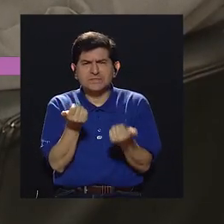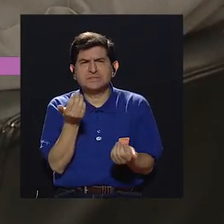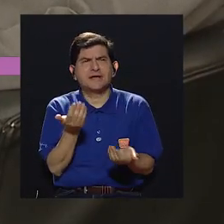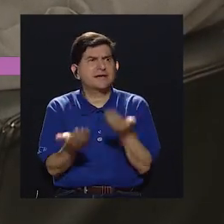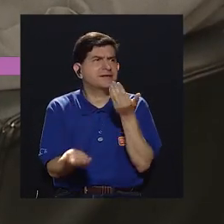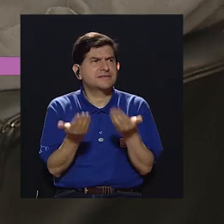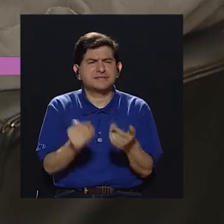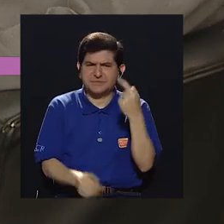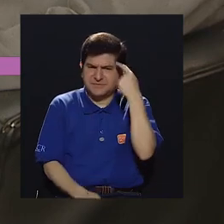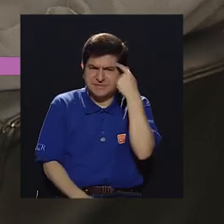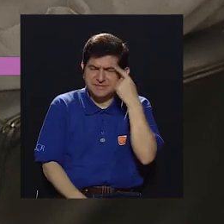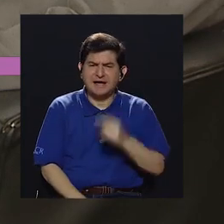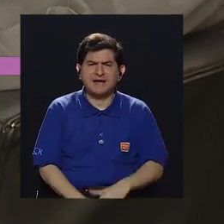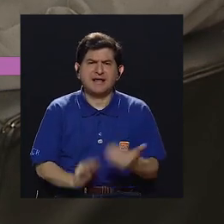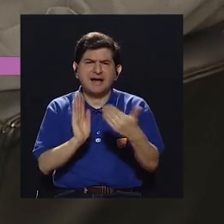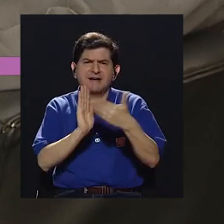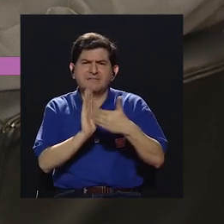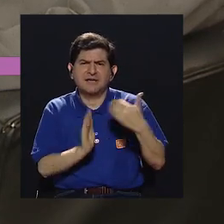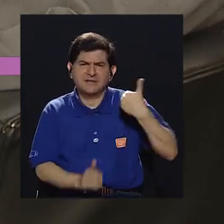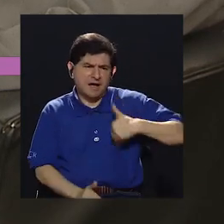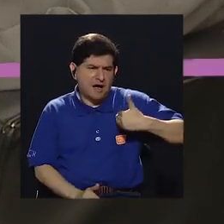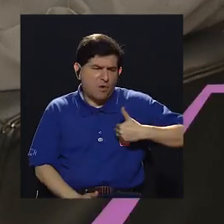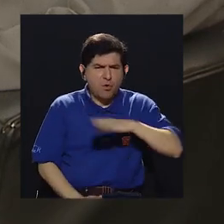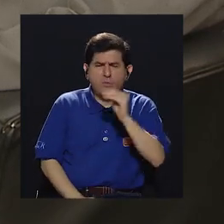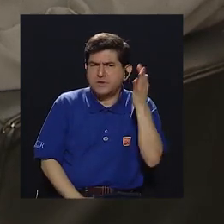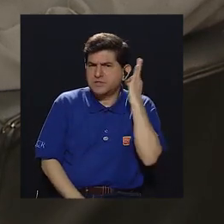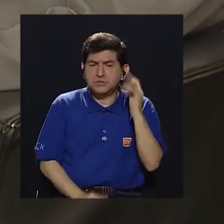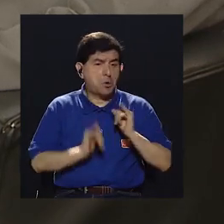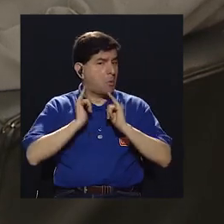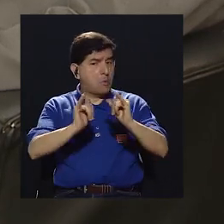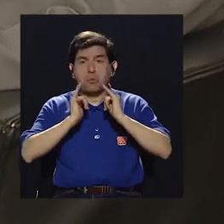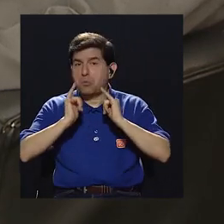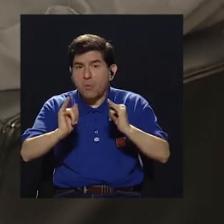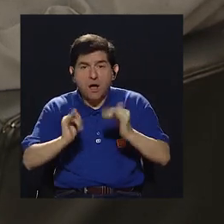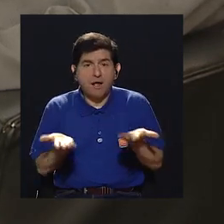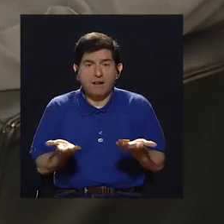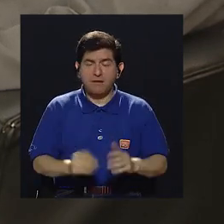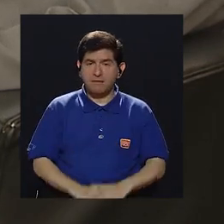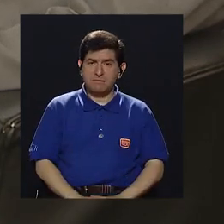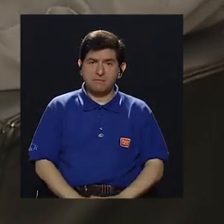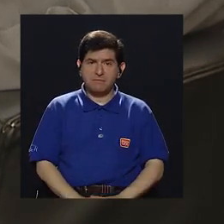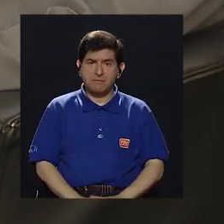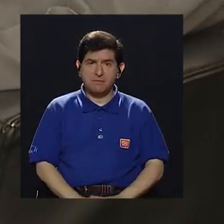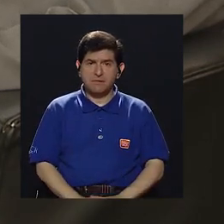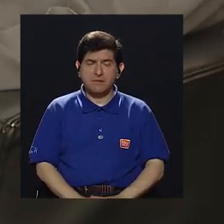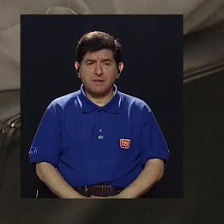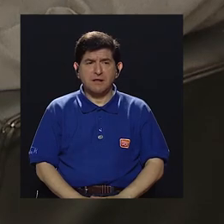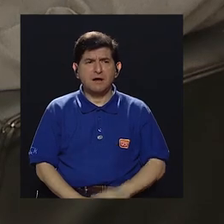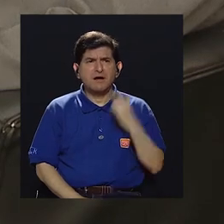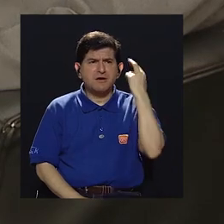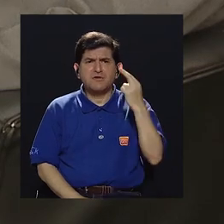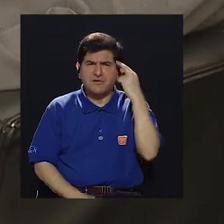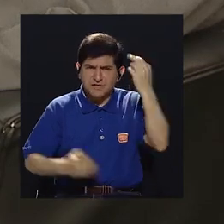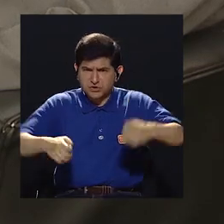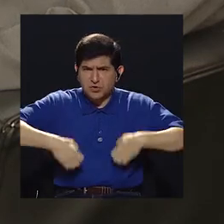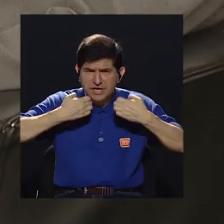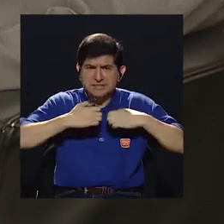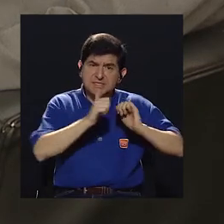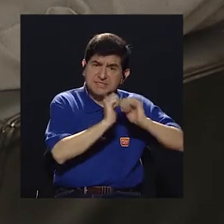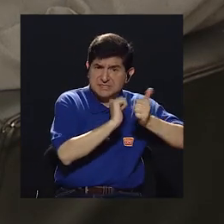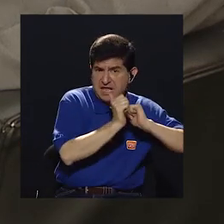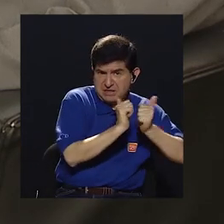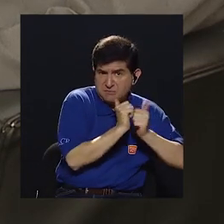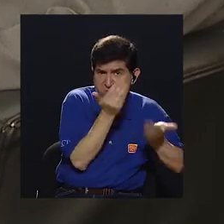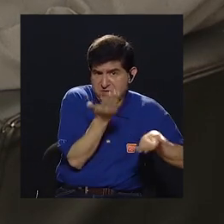más bien más a hombres, a mujeres, da por igual, ¿hay alguna causa como por ejemplo el deporte